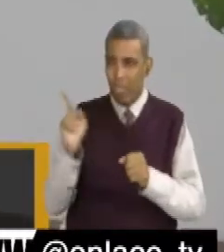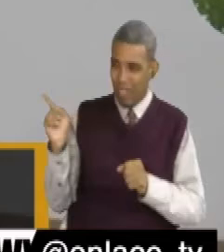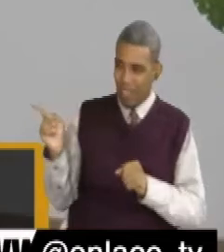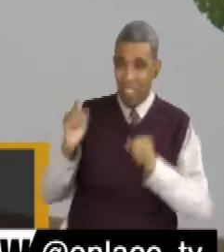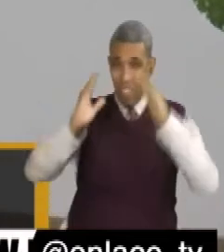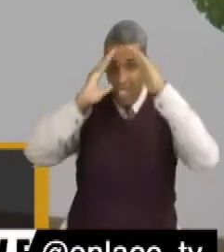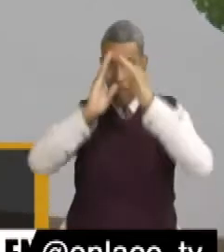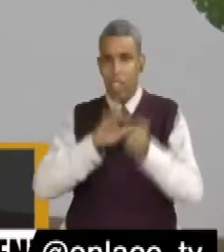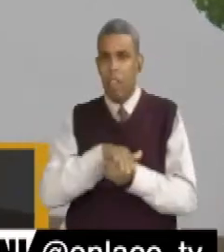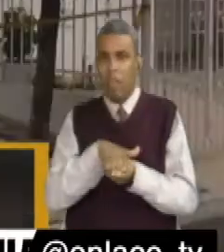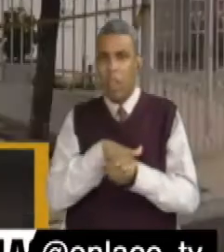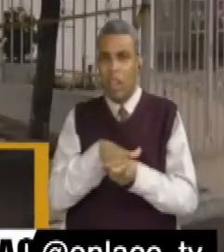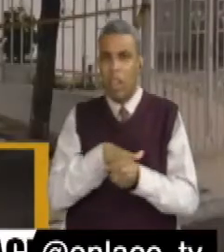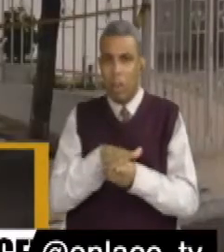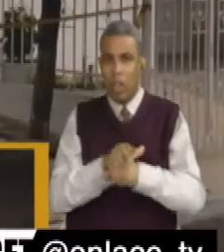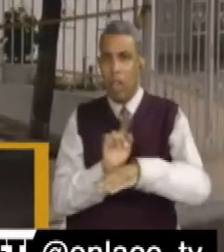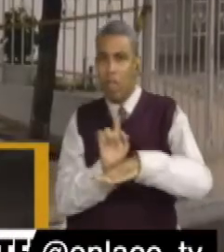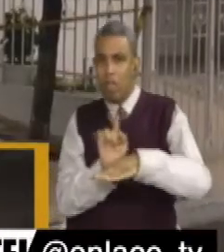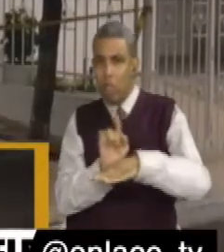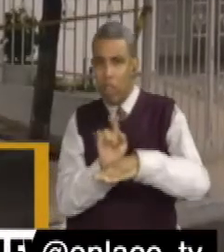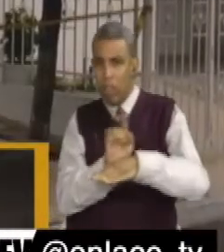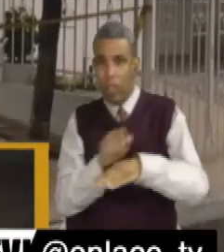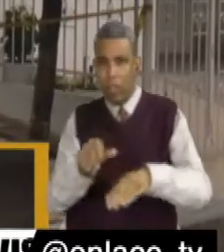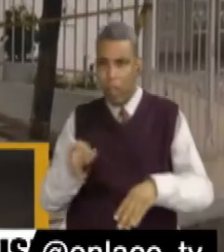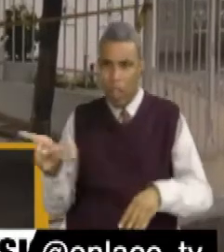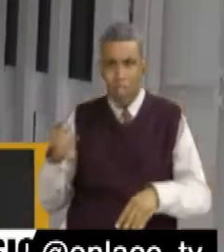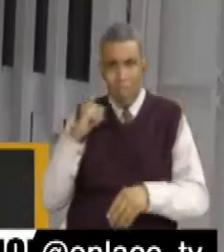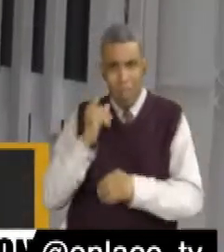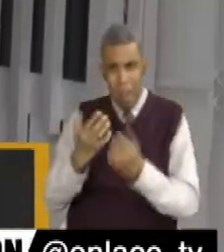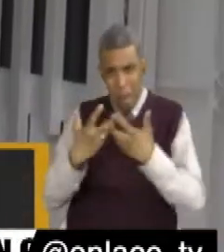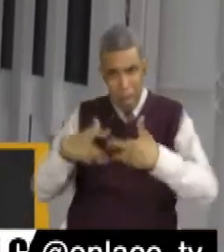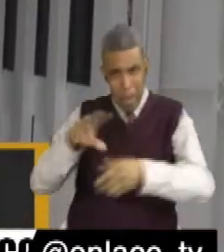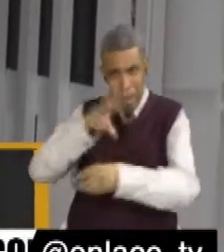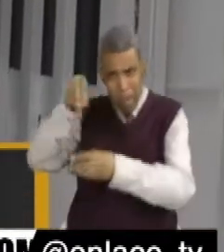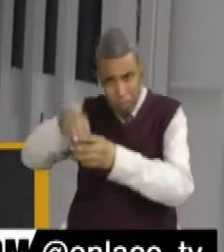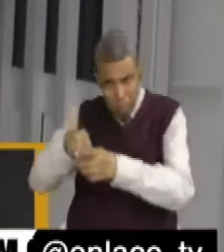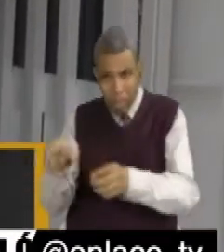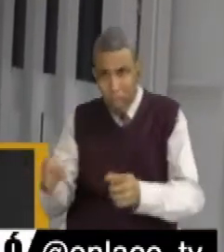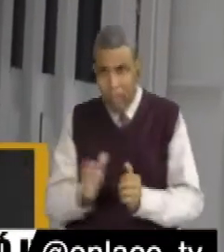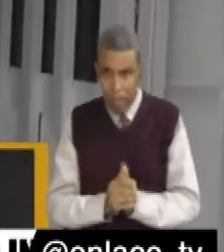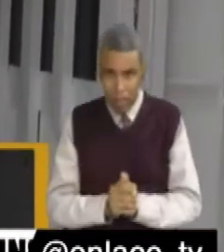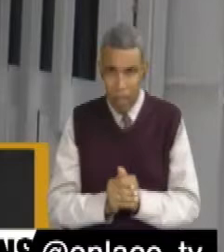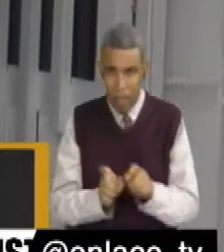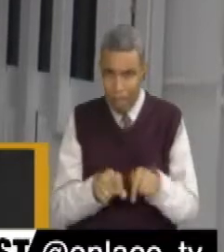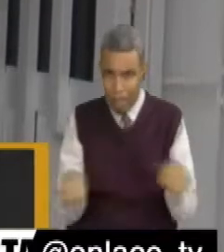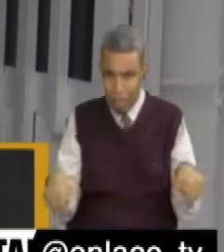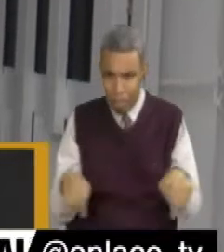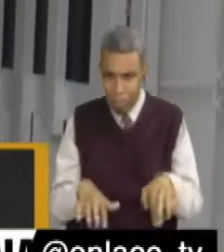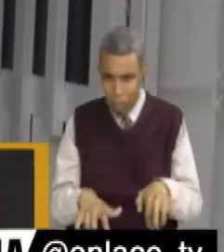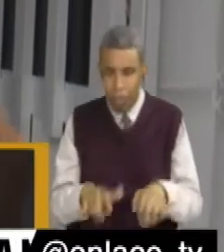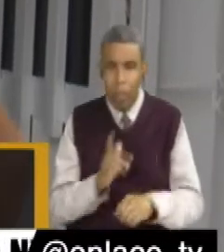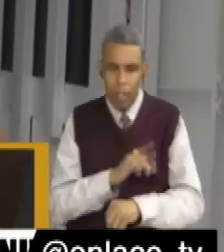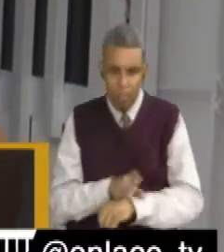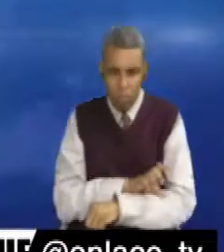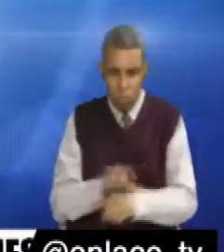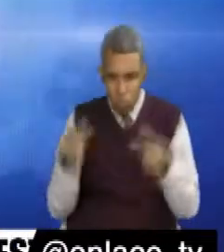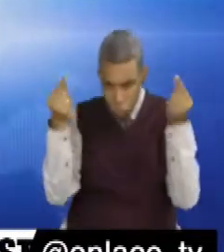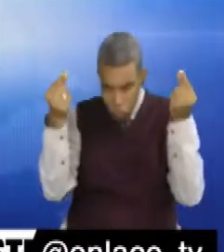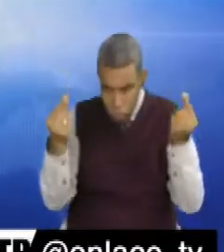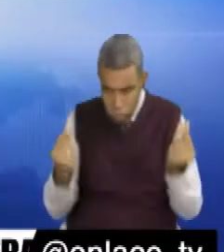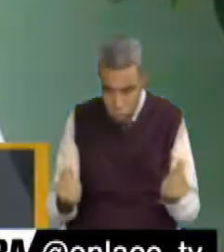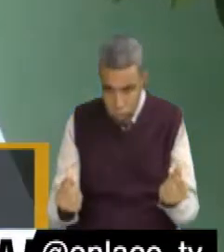funciona una empresa que presta servicios contables. Los afectados le narraron a Enlace Noticias en exclusivo qué fue lo que ocurrió.